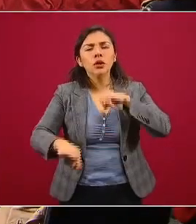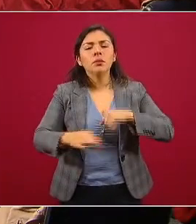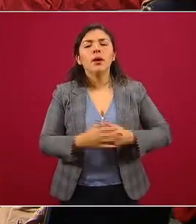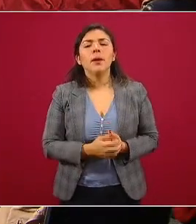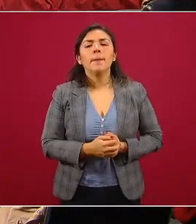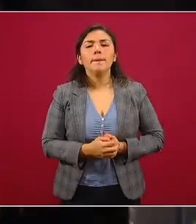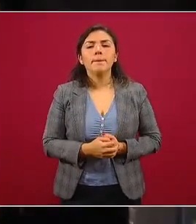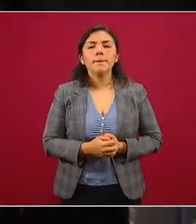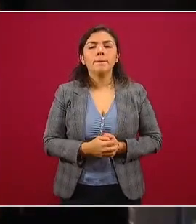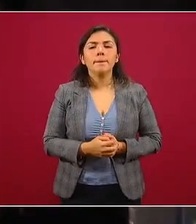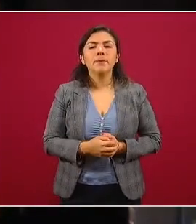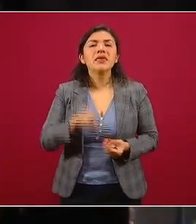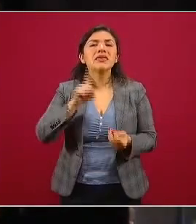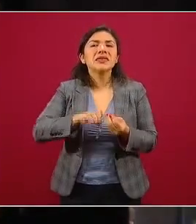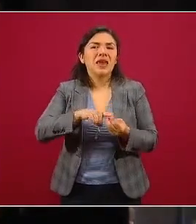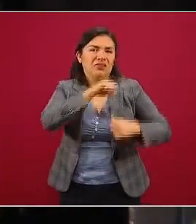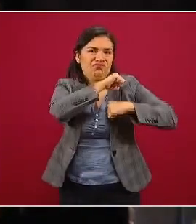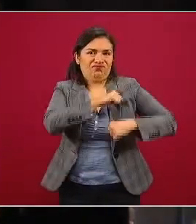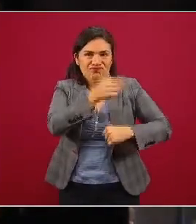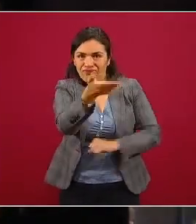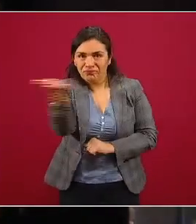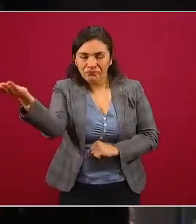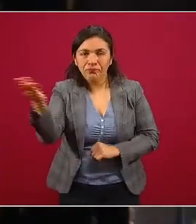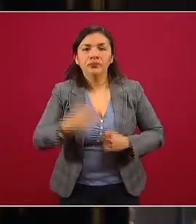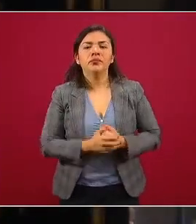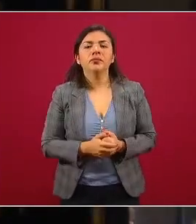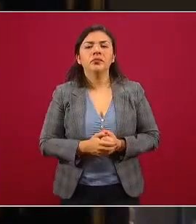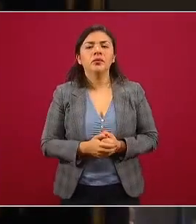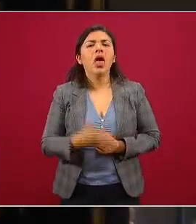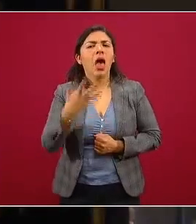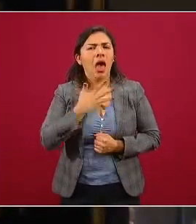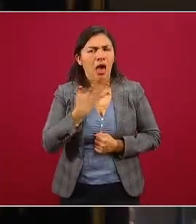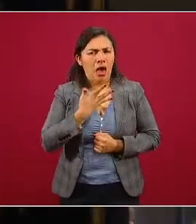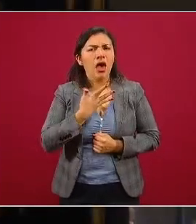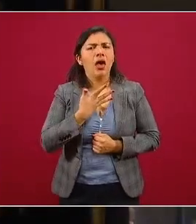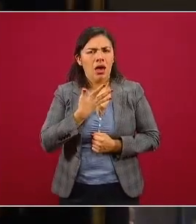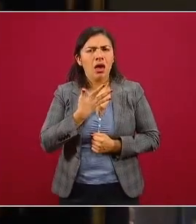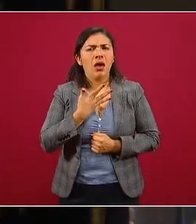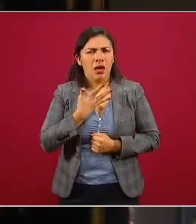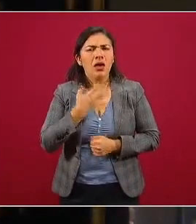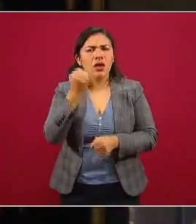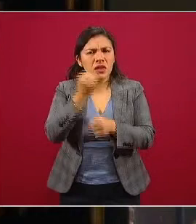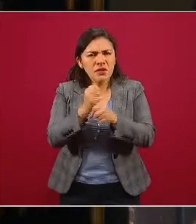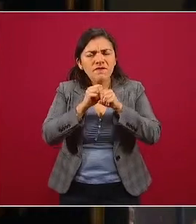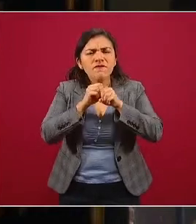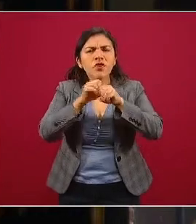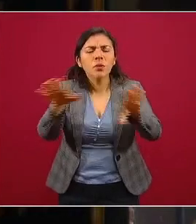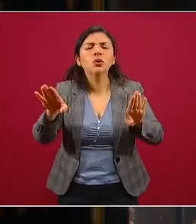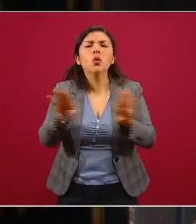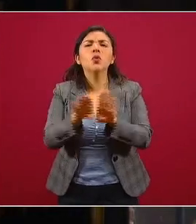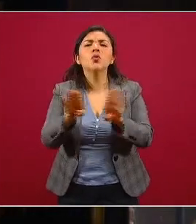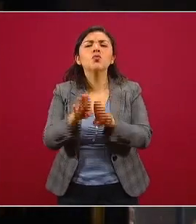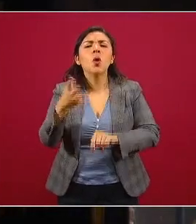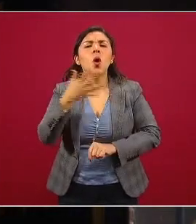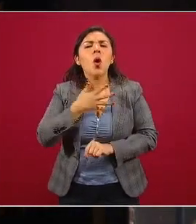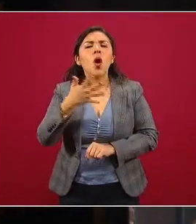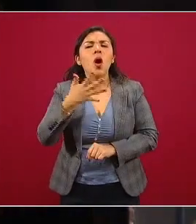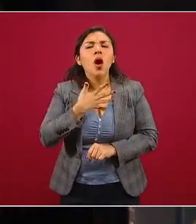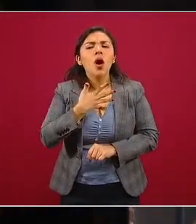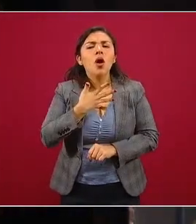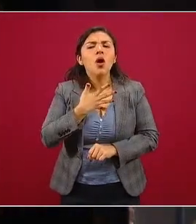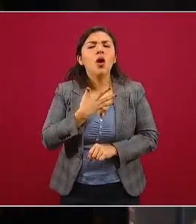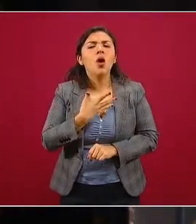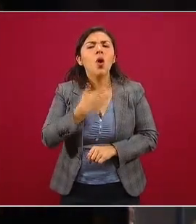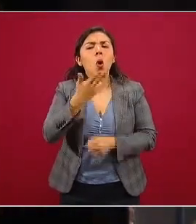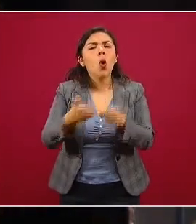para alguien de las autoridades sanitarias, se tiene información obviamente de ahorita la saturación que hay en